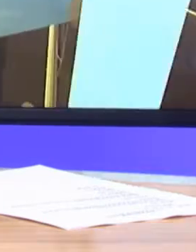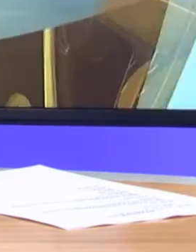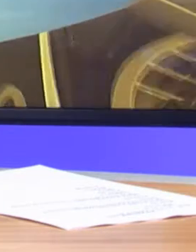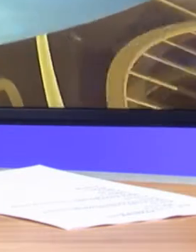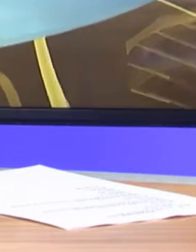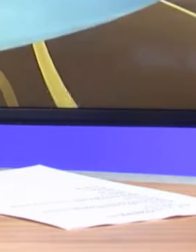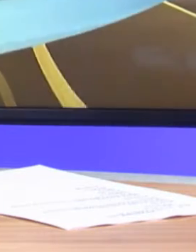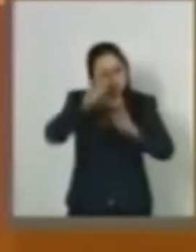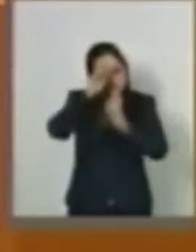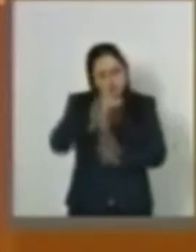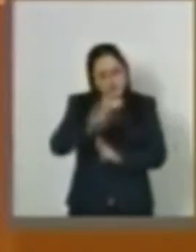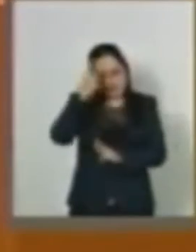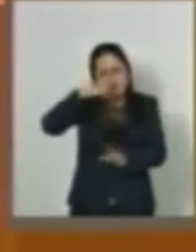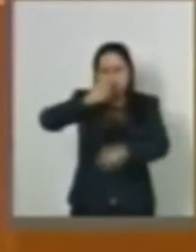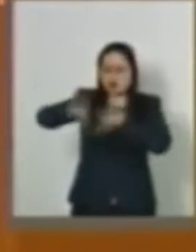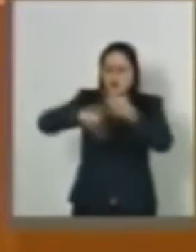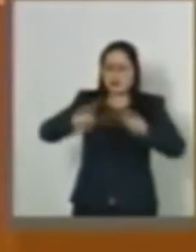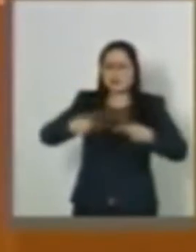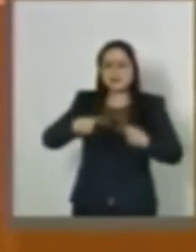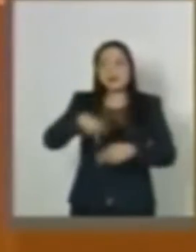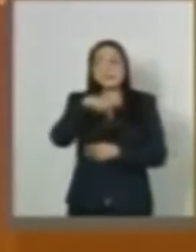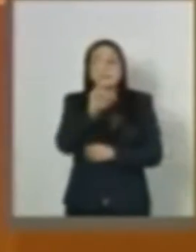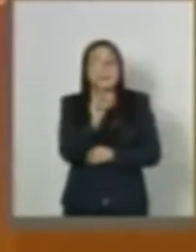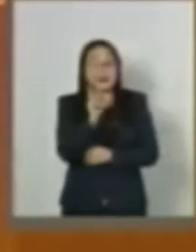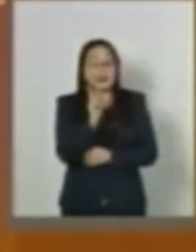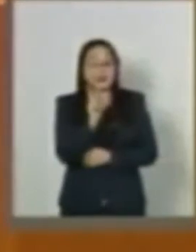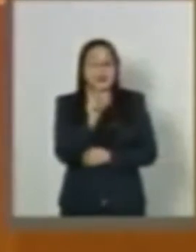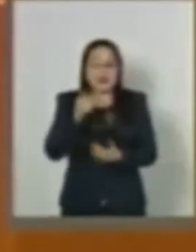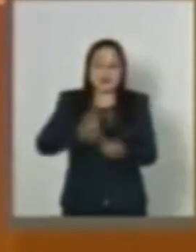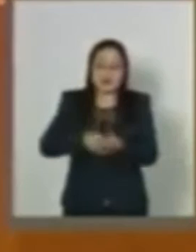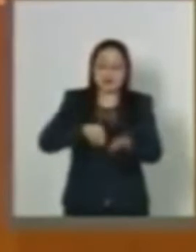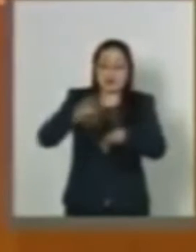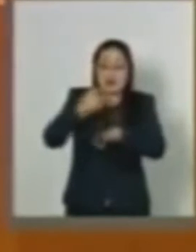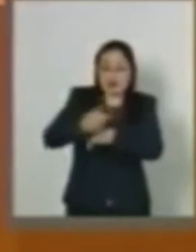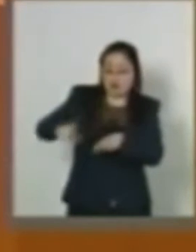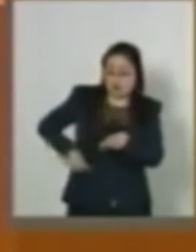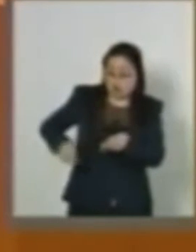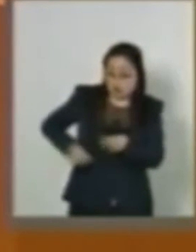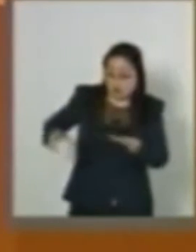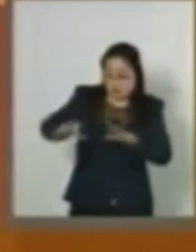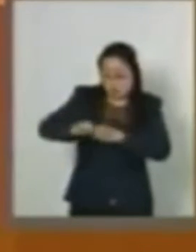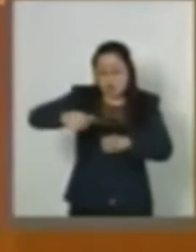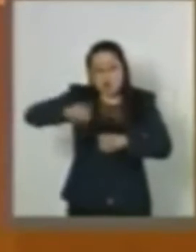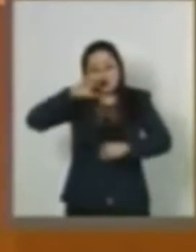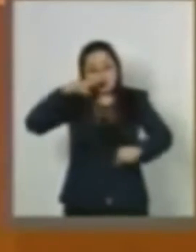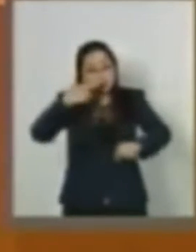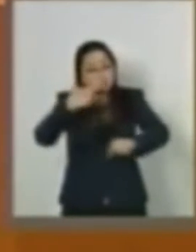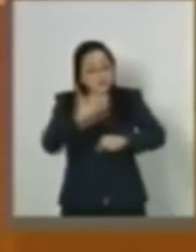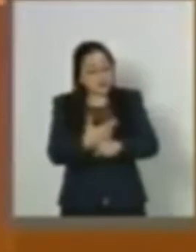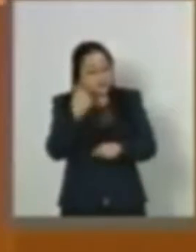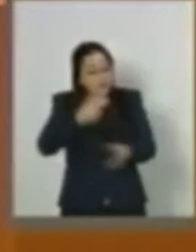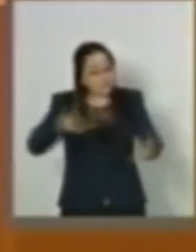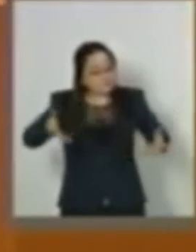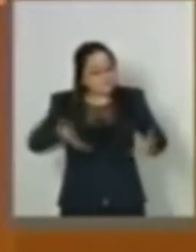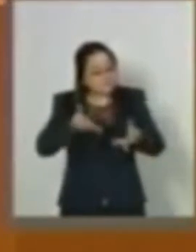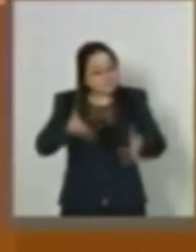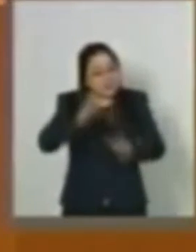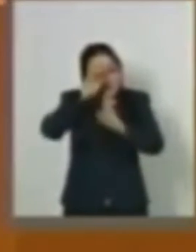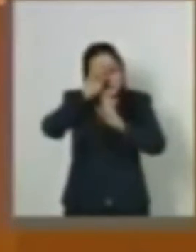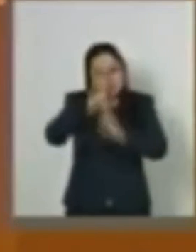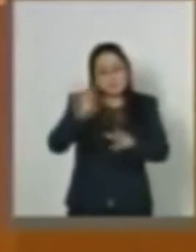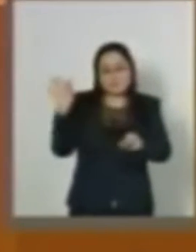ya lleva de discusión en el Senado de la República, en la Cámara Alta, ante el Pleno, esta minuta de la Ley de Seguridad Interior. Te